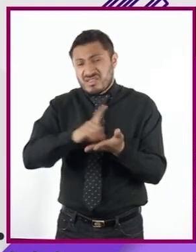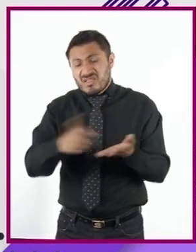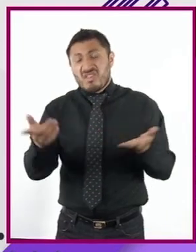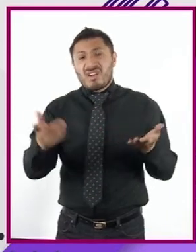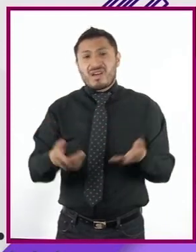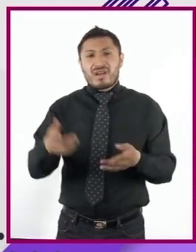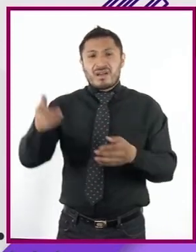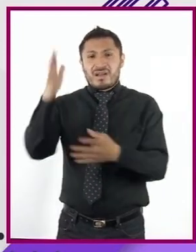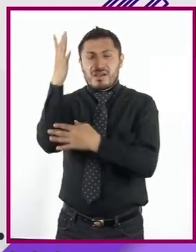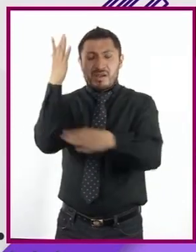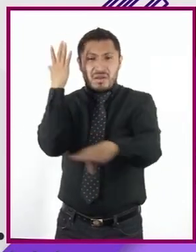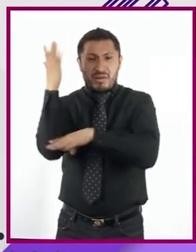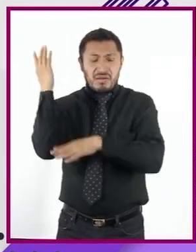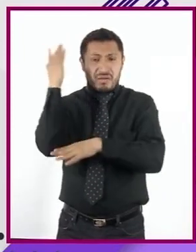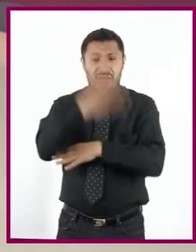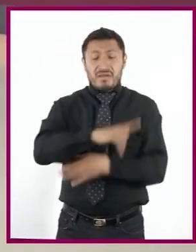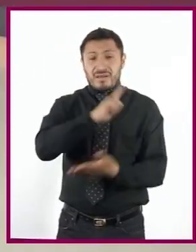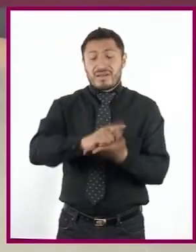ilegal y el contrabando.